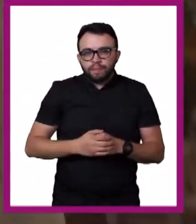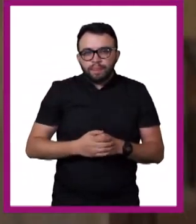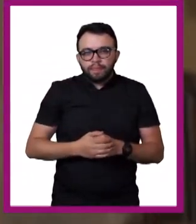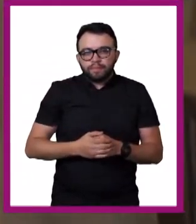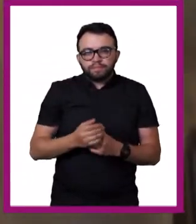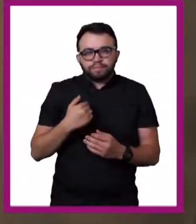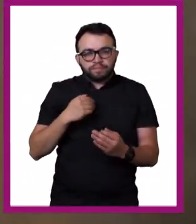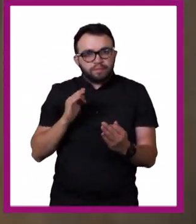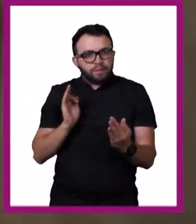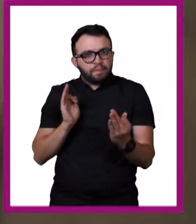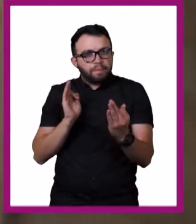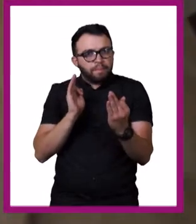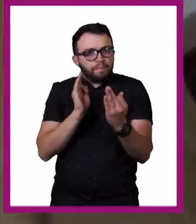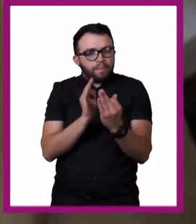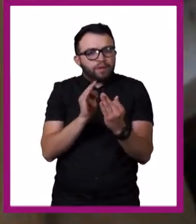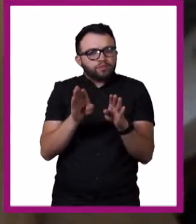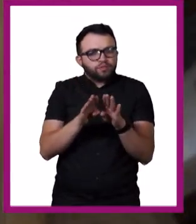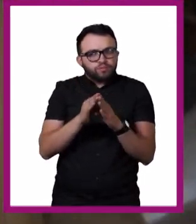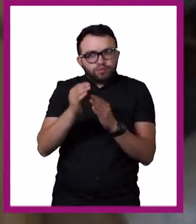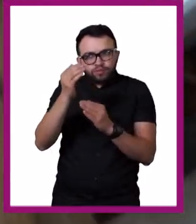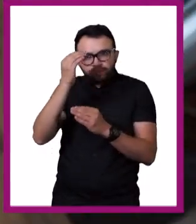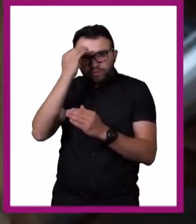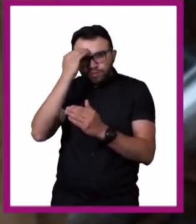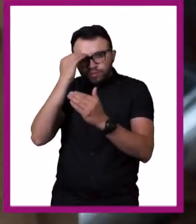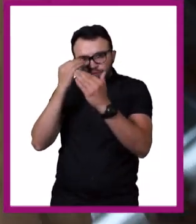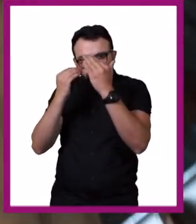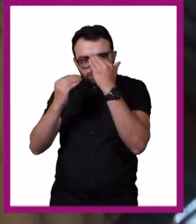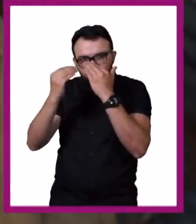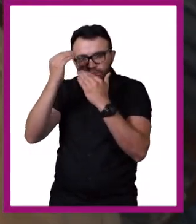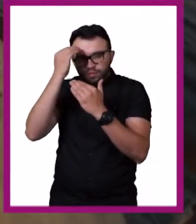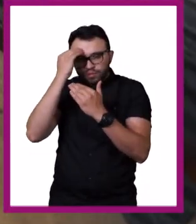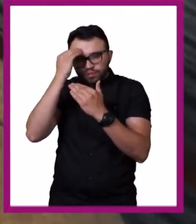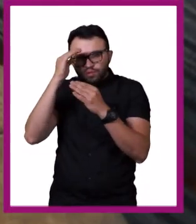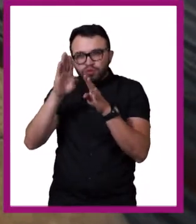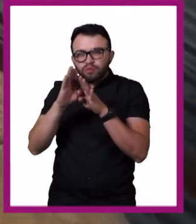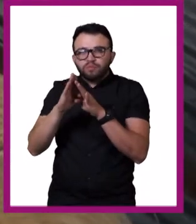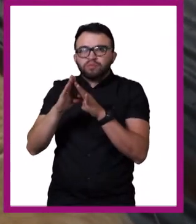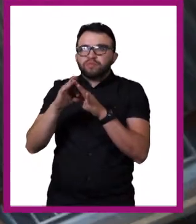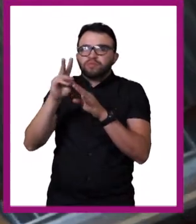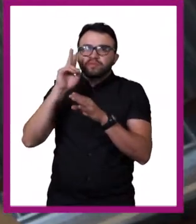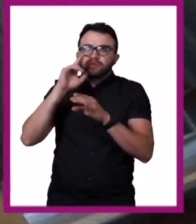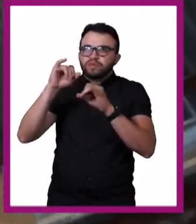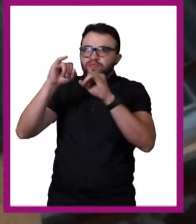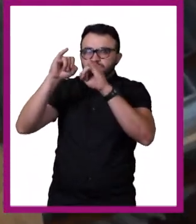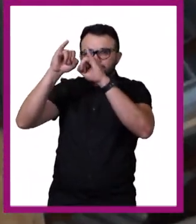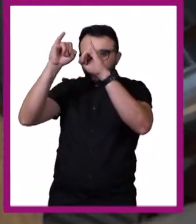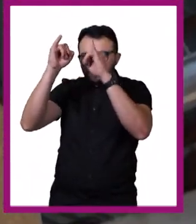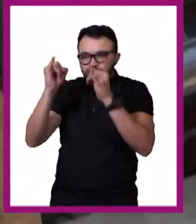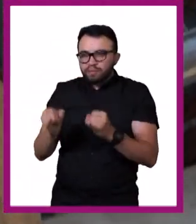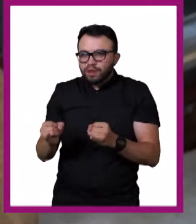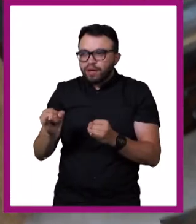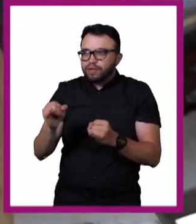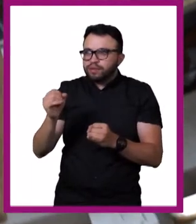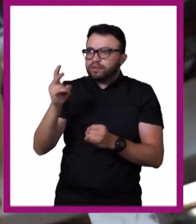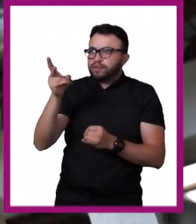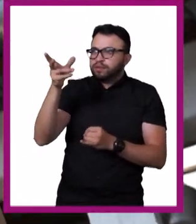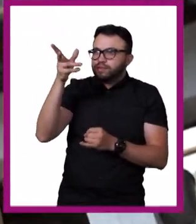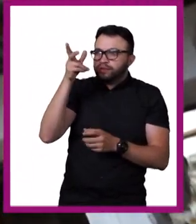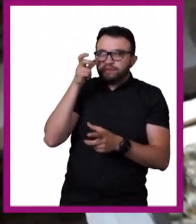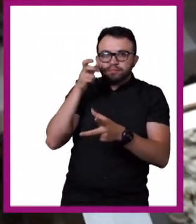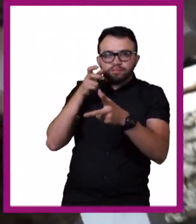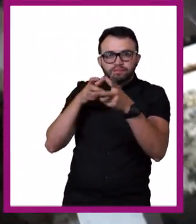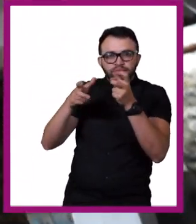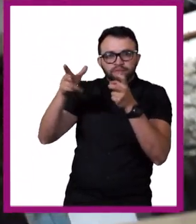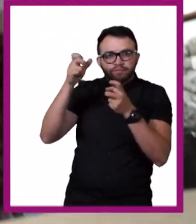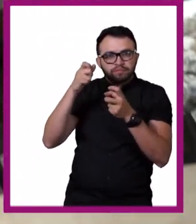lo más cercana posible, de tal manera que empecé a trabajar con imágenes budistas. Por eso es que empecé a trabajar este